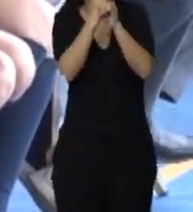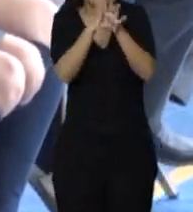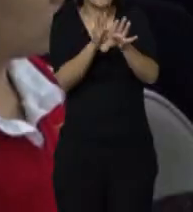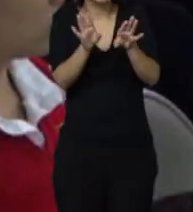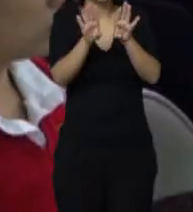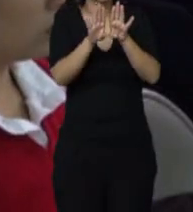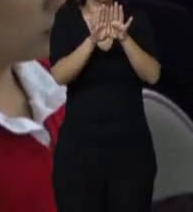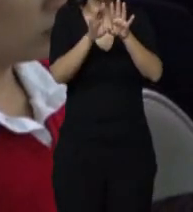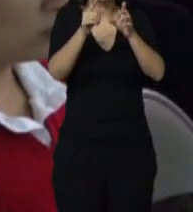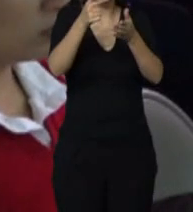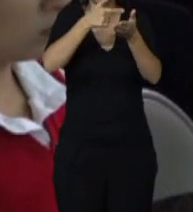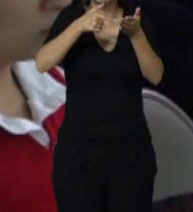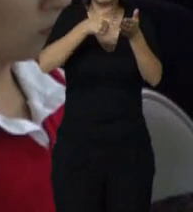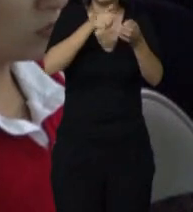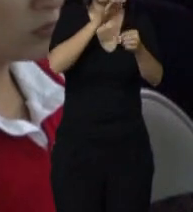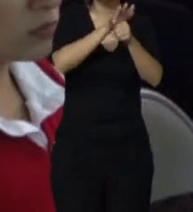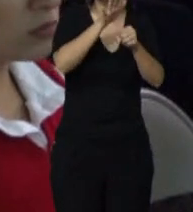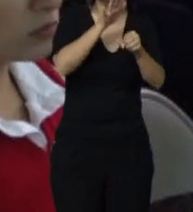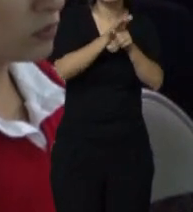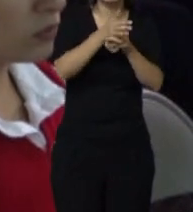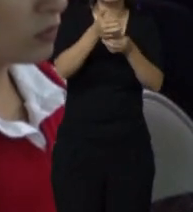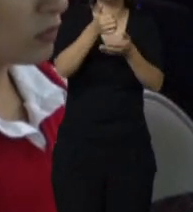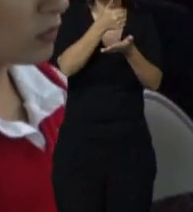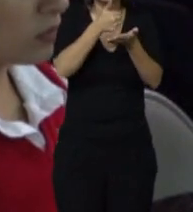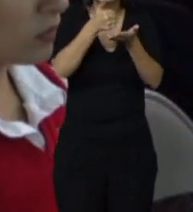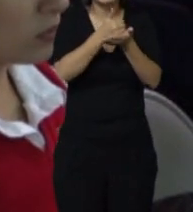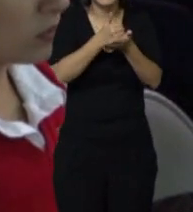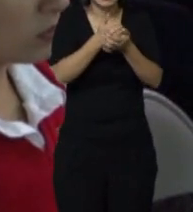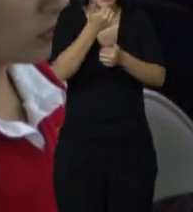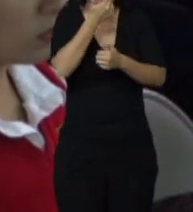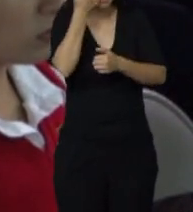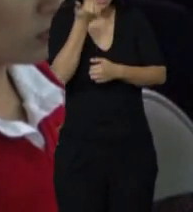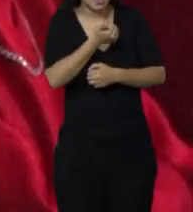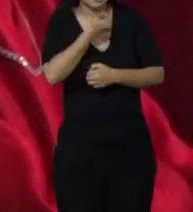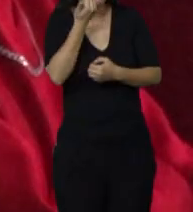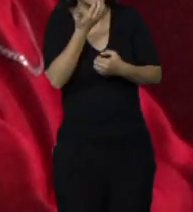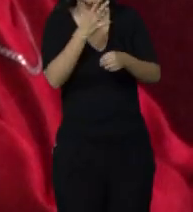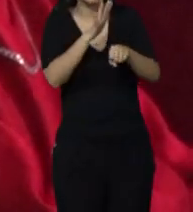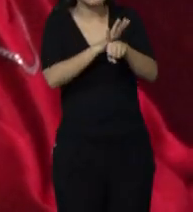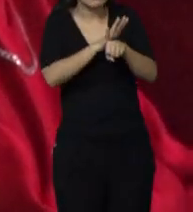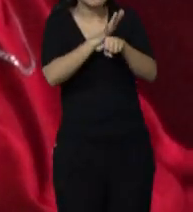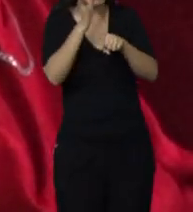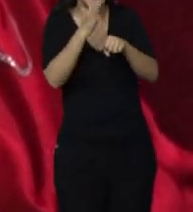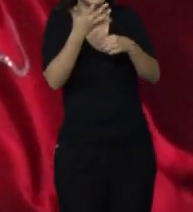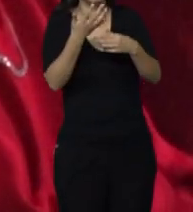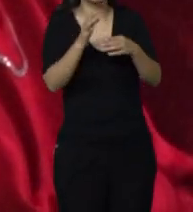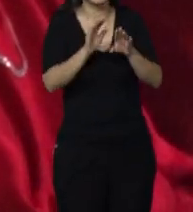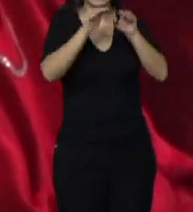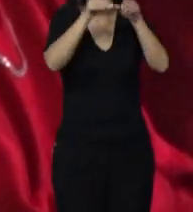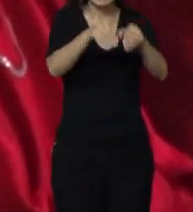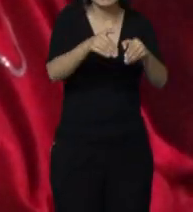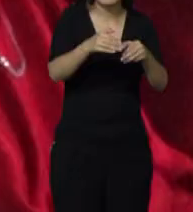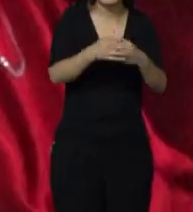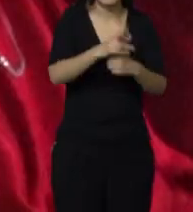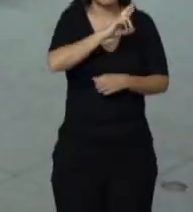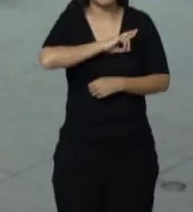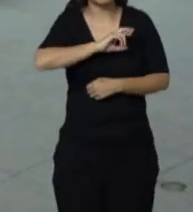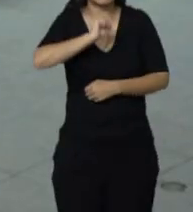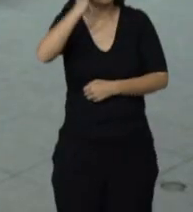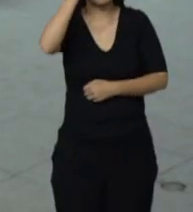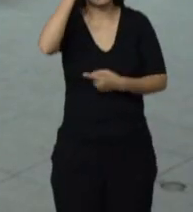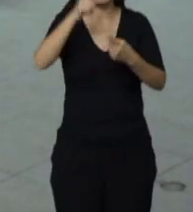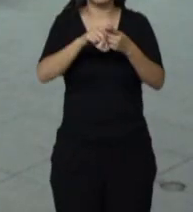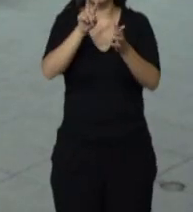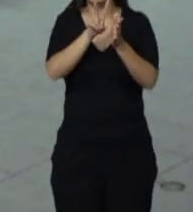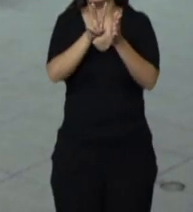en las ciudades en donde hay mayor cantidad de alumnos atendidos por instituciones privadas como son san luis potosí río